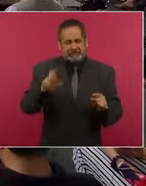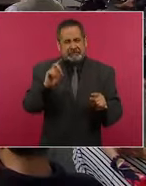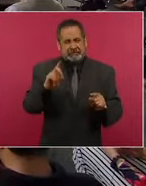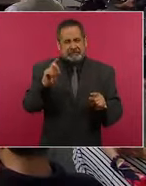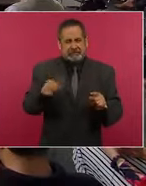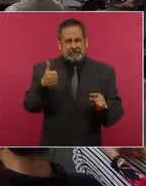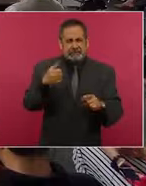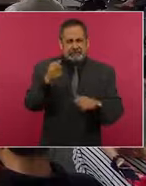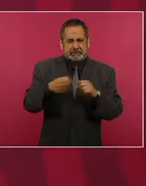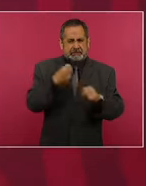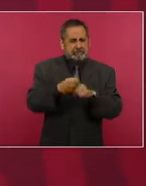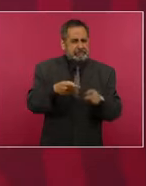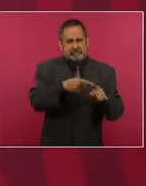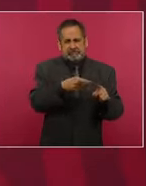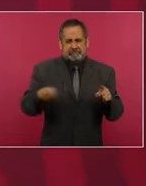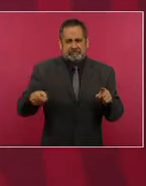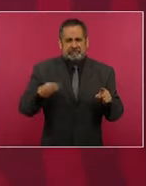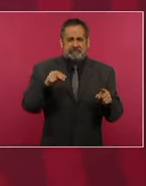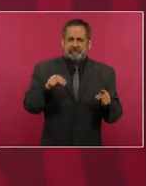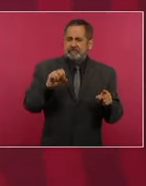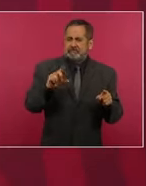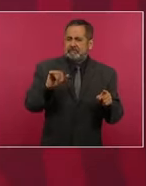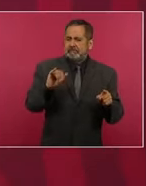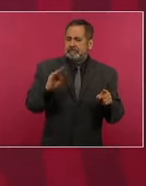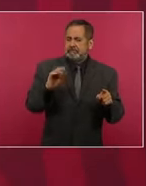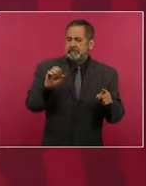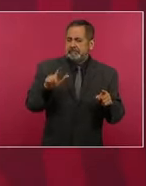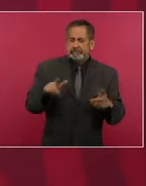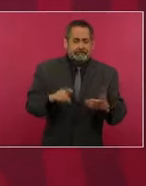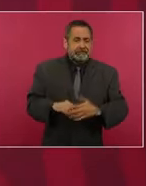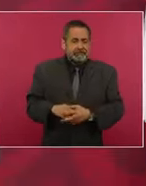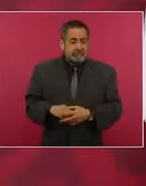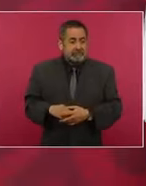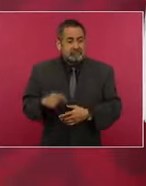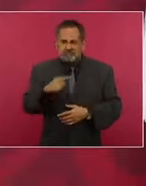36 años de política neoliberal, es que acabaron